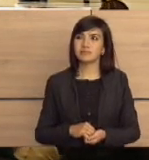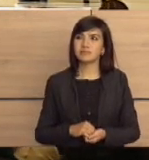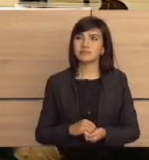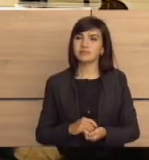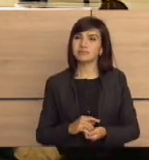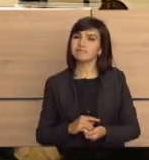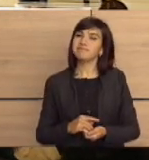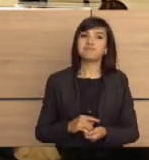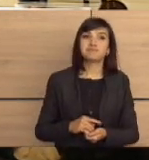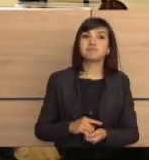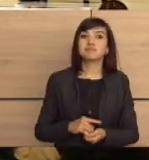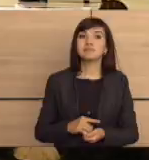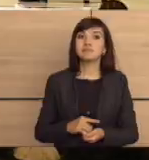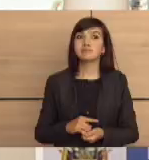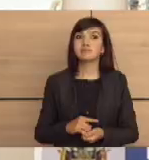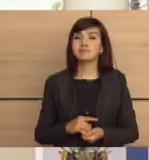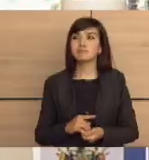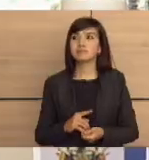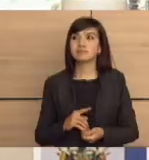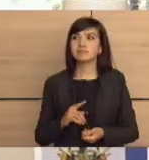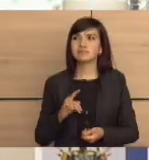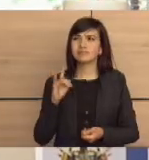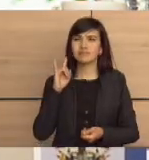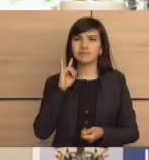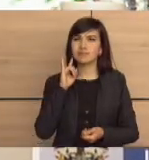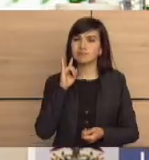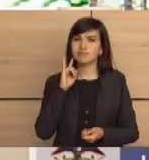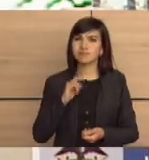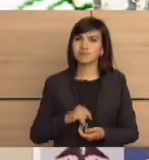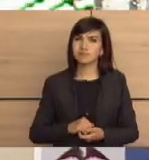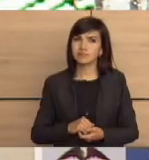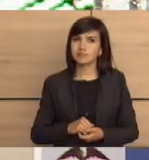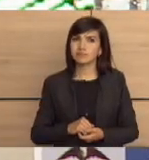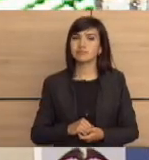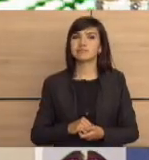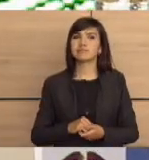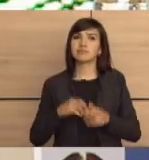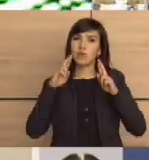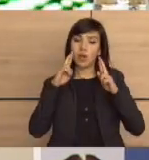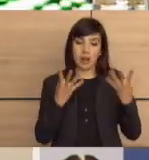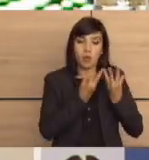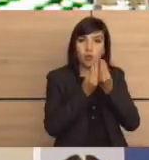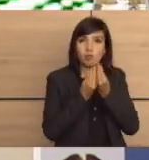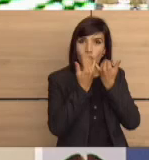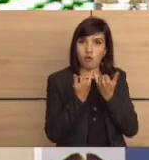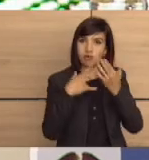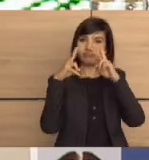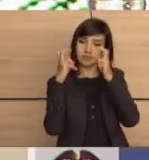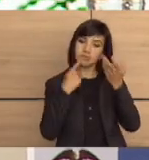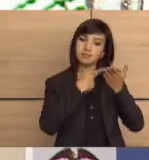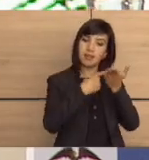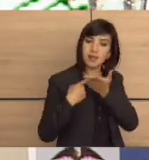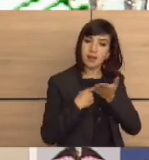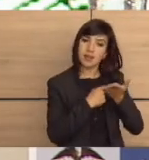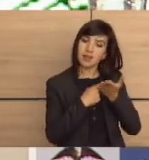que yo creo que ojalá sea el espíritu que está detrás de la comisión y de lo que queremos hacer hacia el futuro. Y